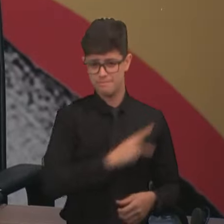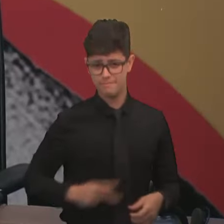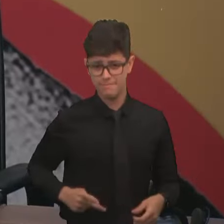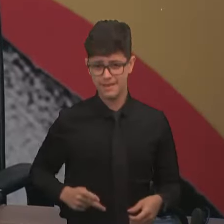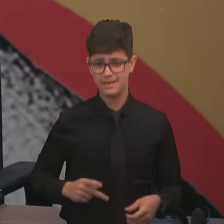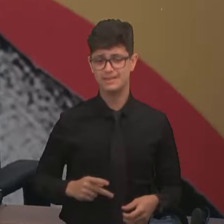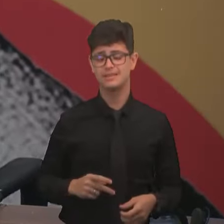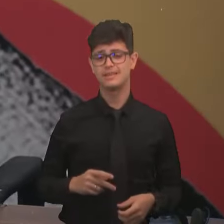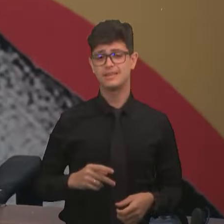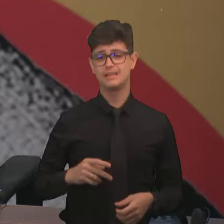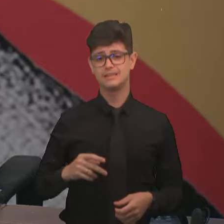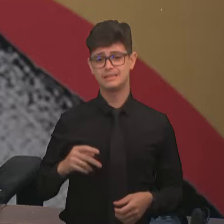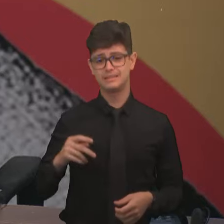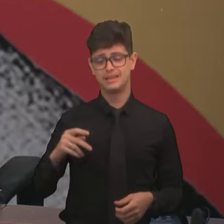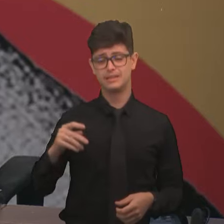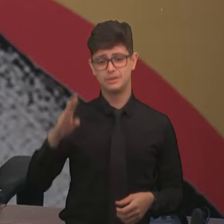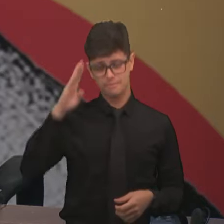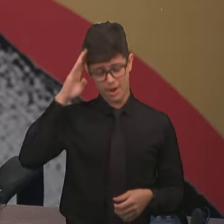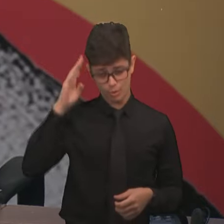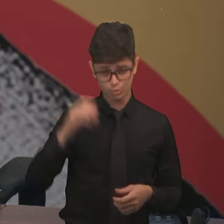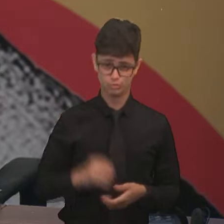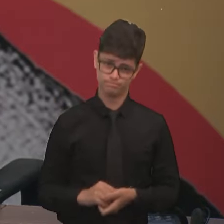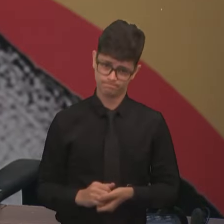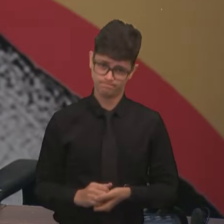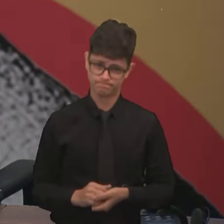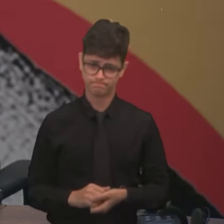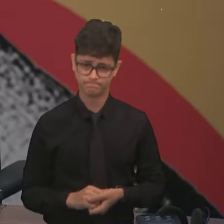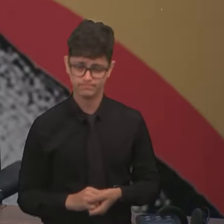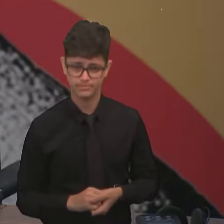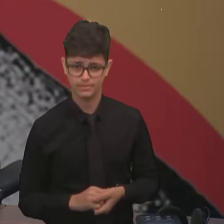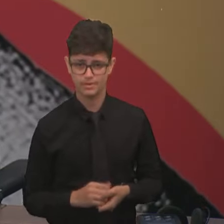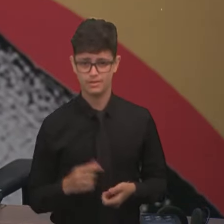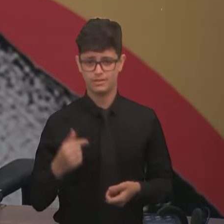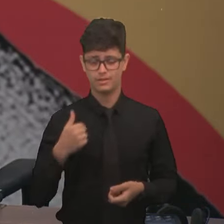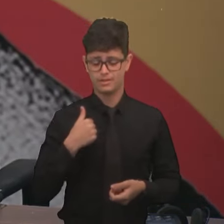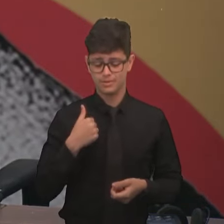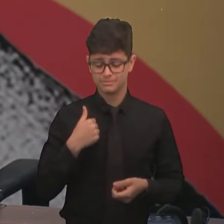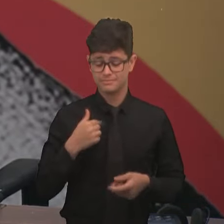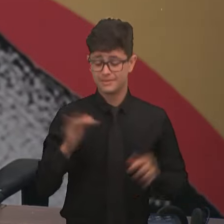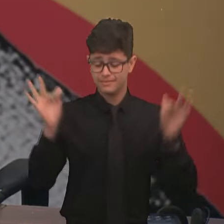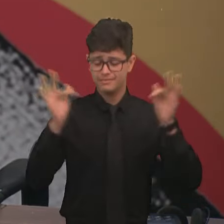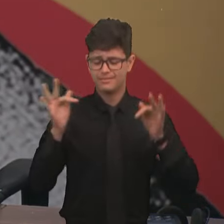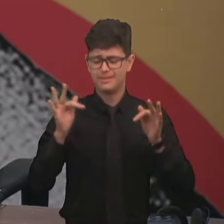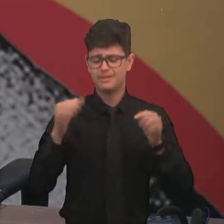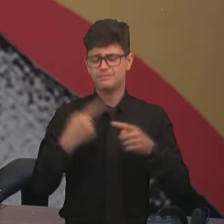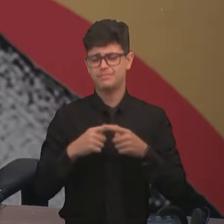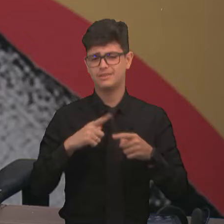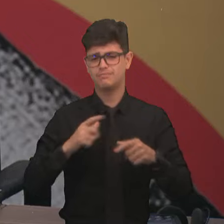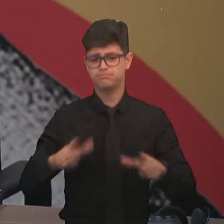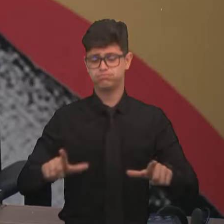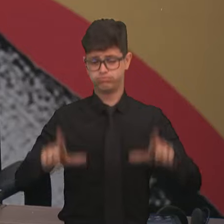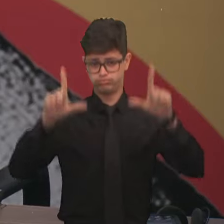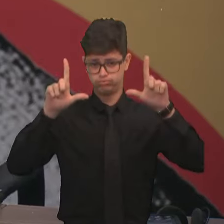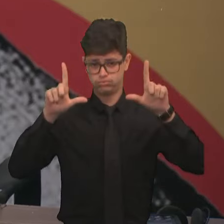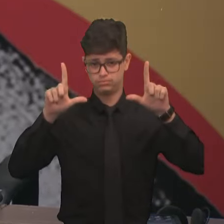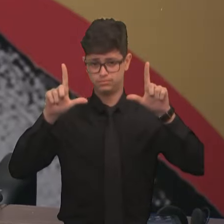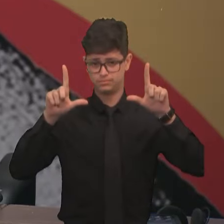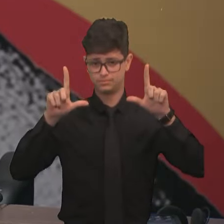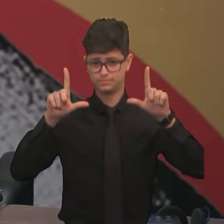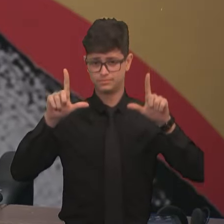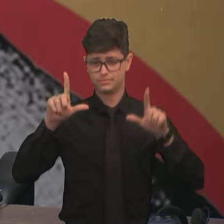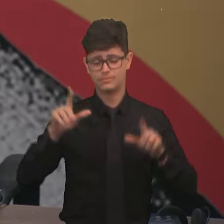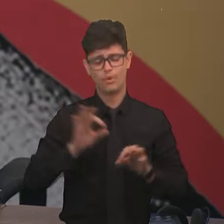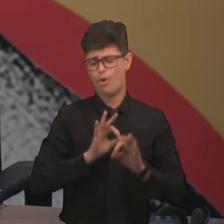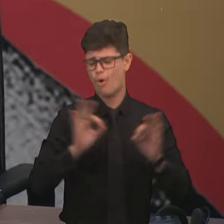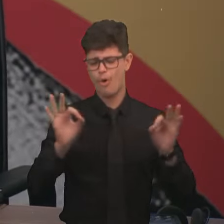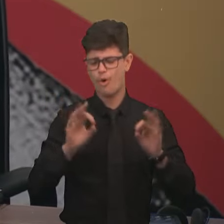tan importante y también por esta importante ponencia. Saludo a la colega del